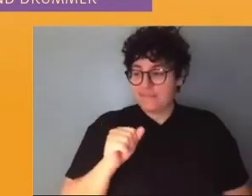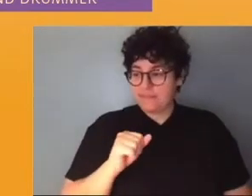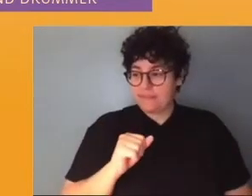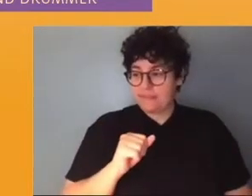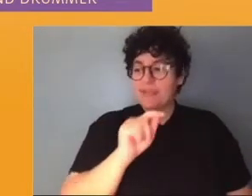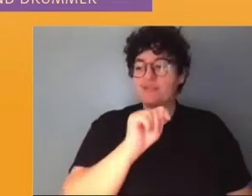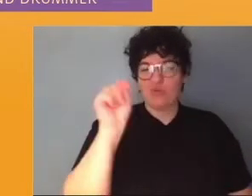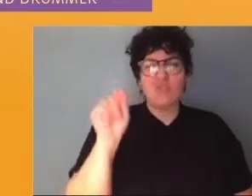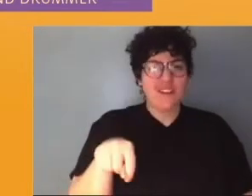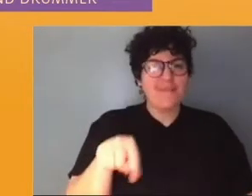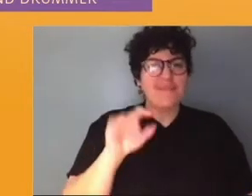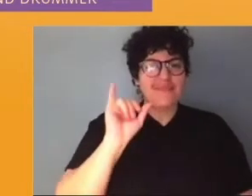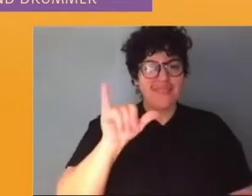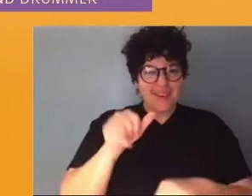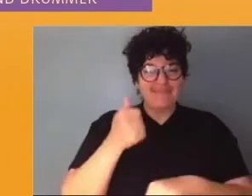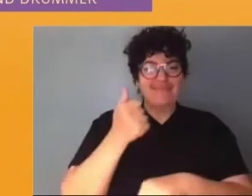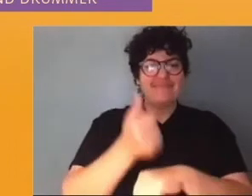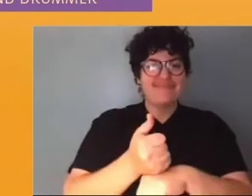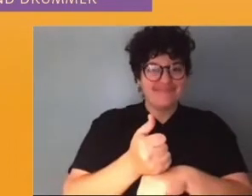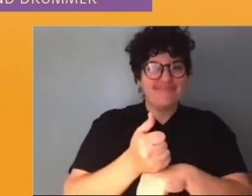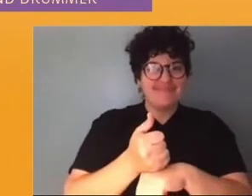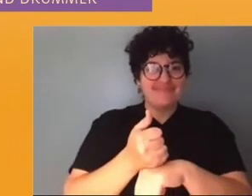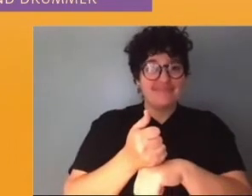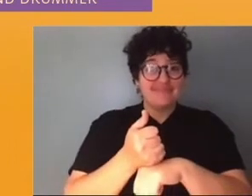y eso está en Tucson,